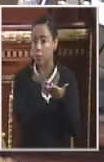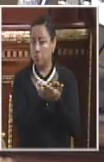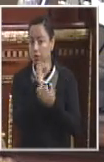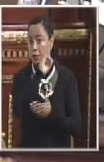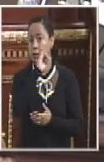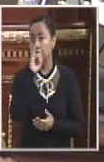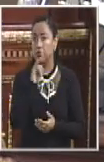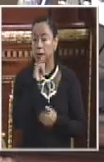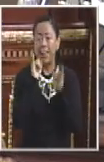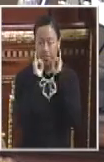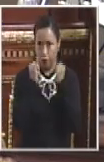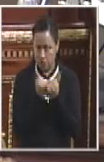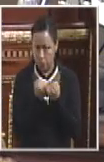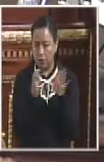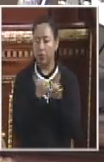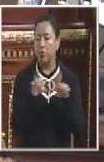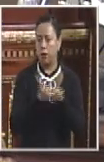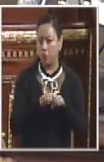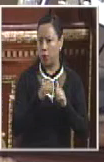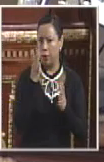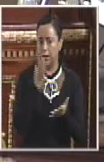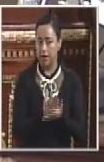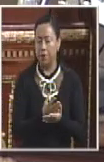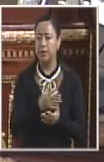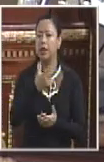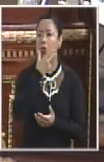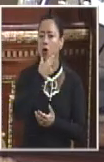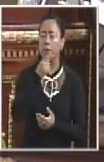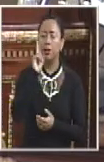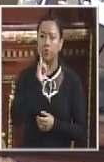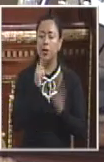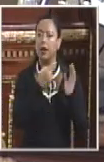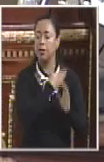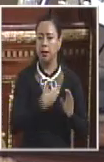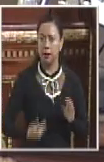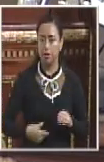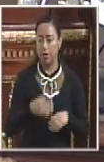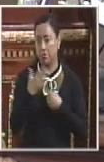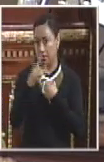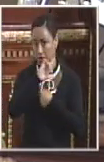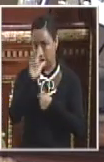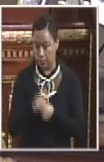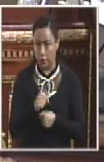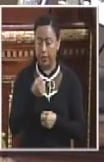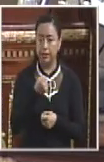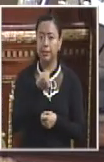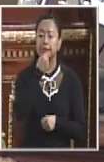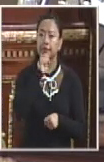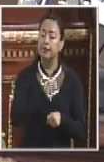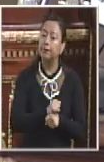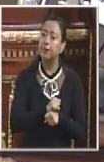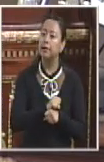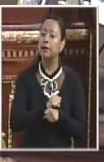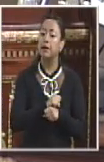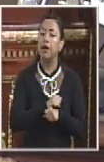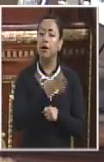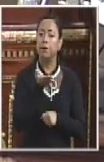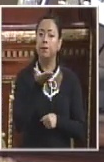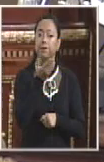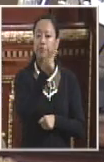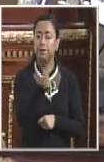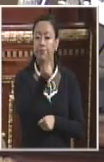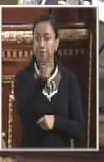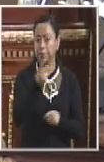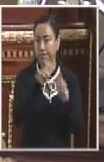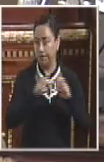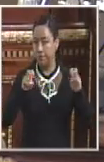será expuesta por la o el presidente. Acto seguido, la Secretaría consultará en votación económica al Pleno